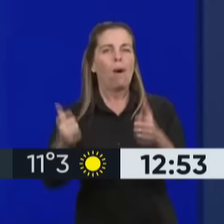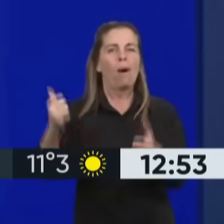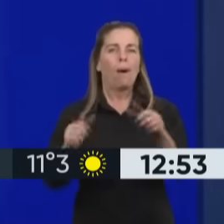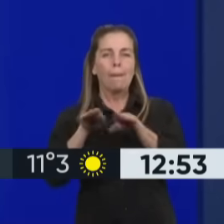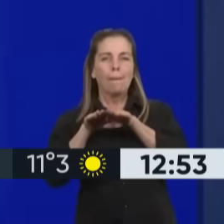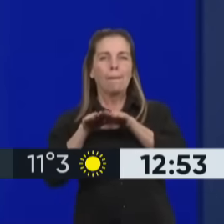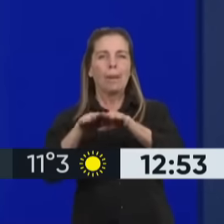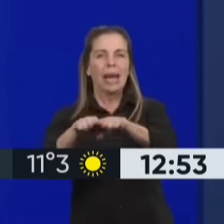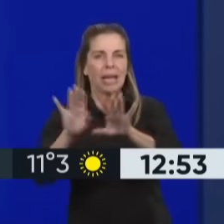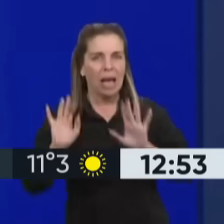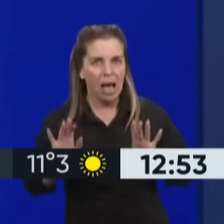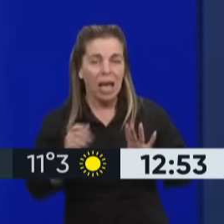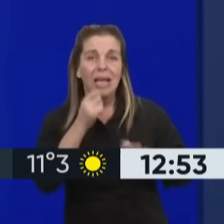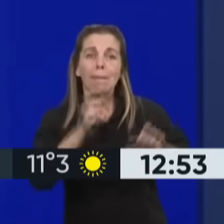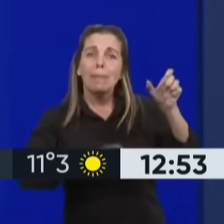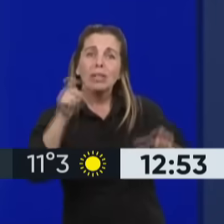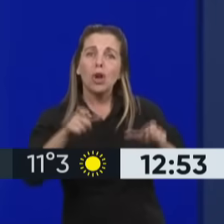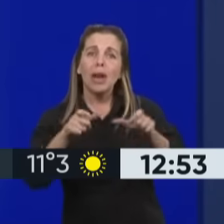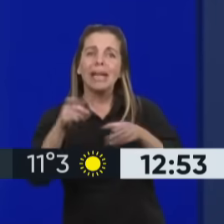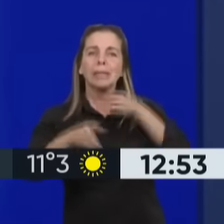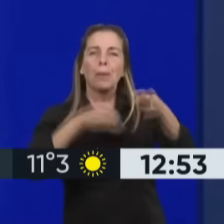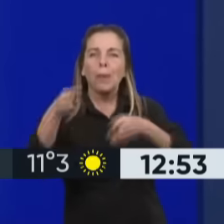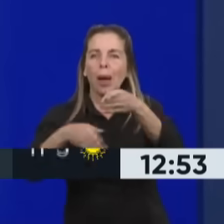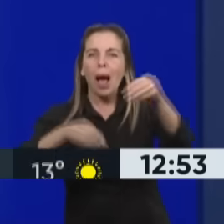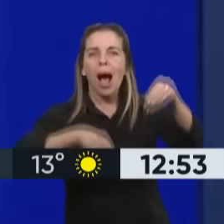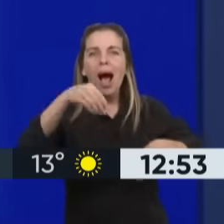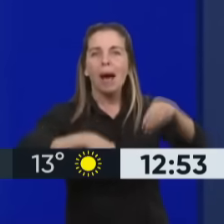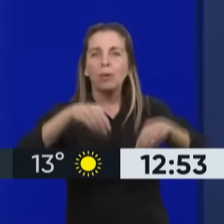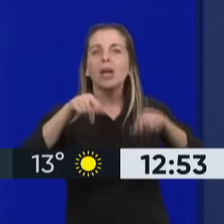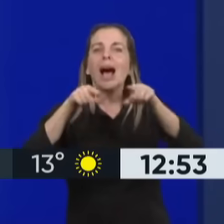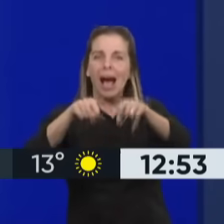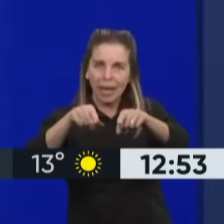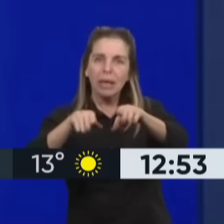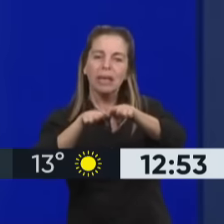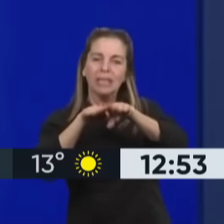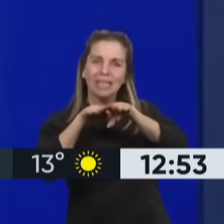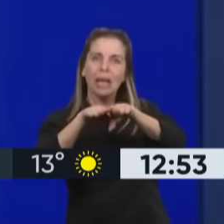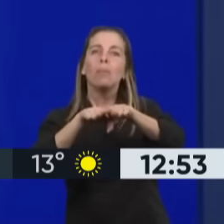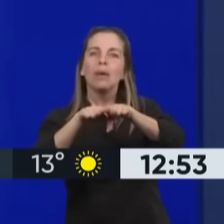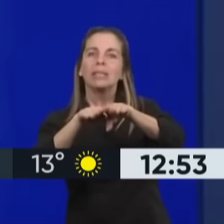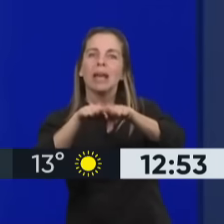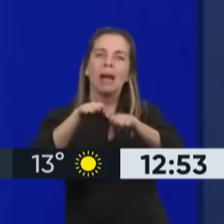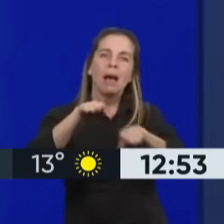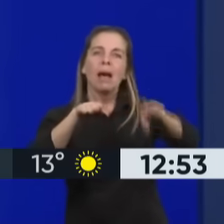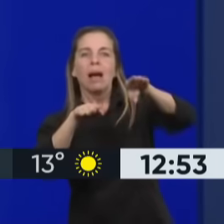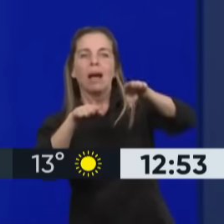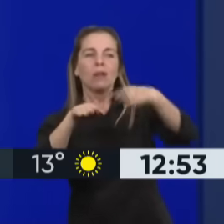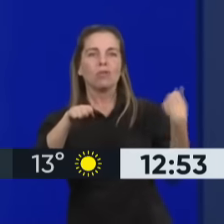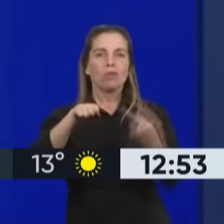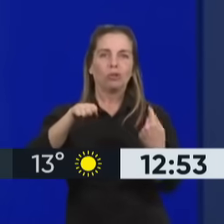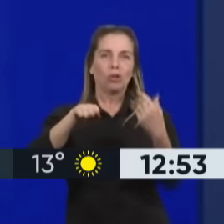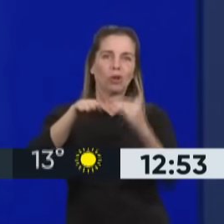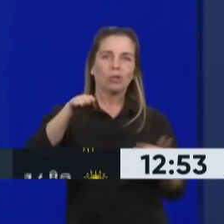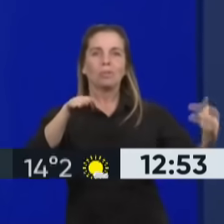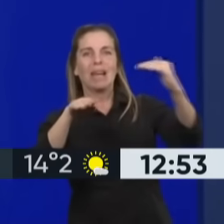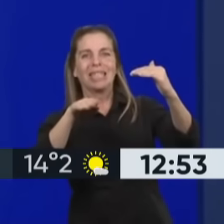va a votar, digamos, esa pelea se puede llegar a inclinar en favor nuestro, porque cuanto más gente vote, menos